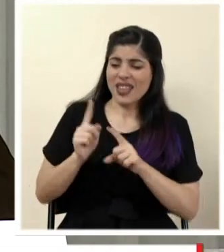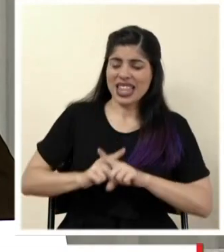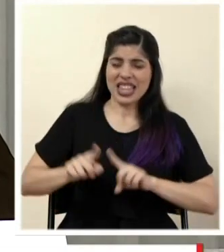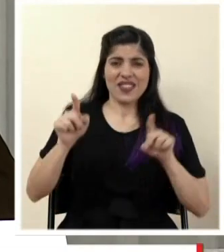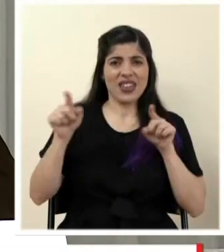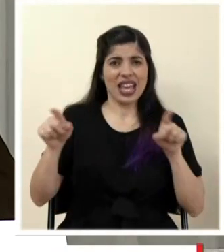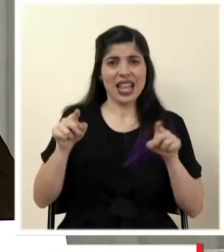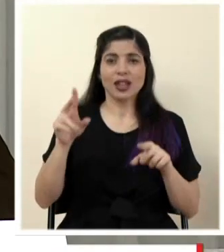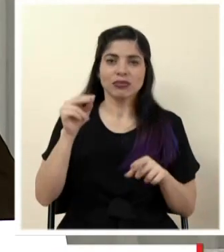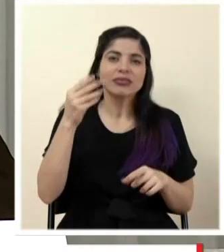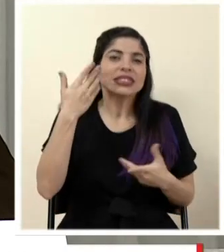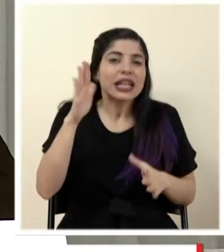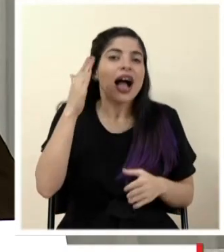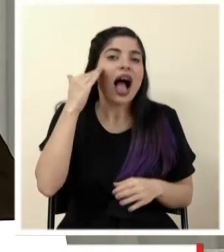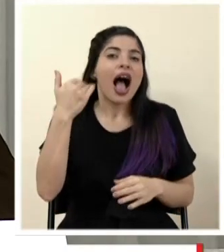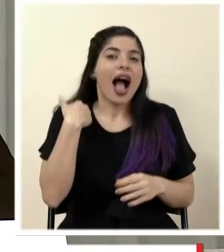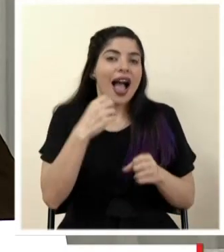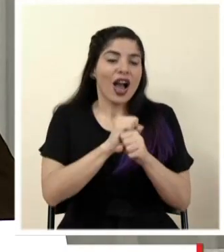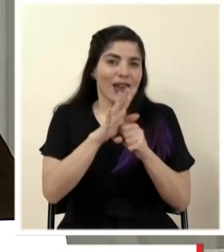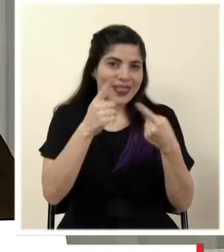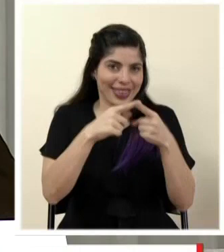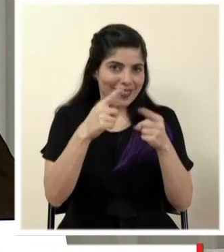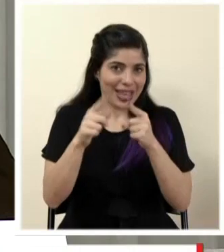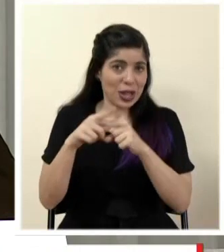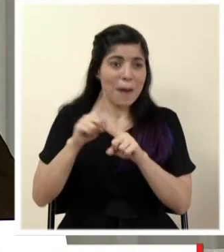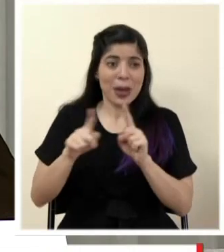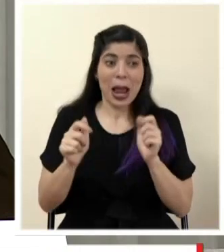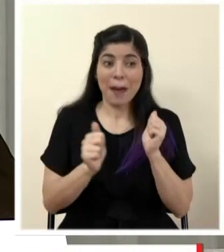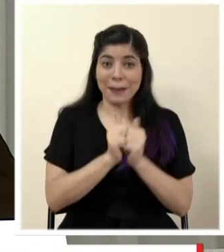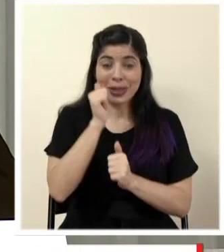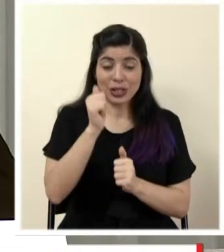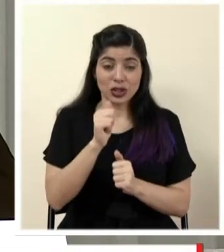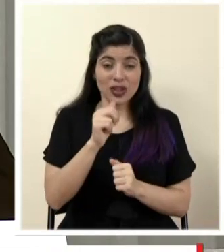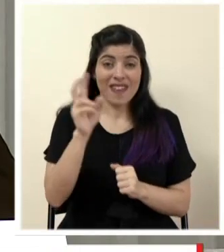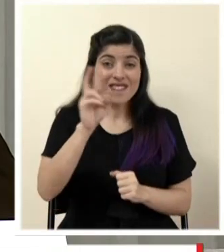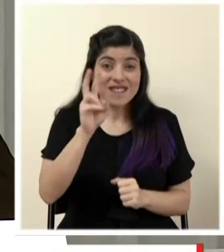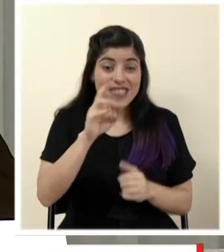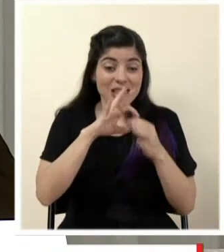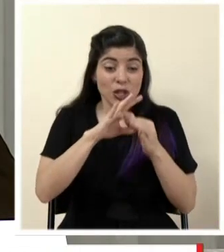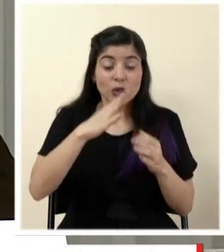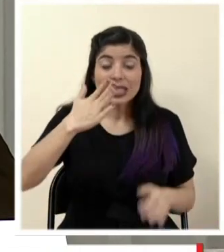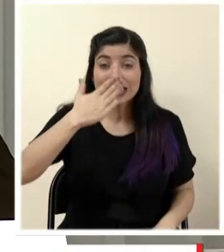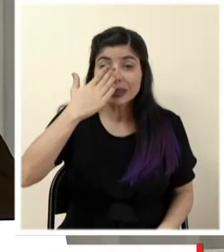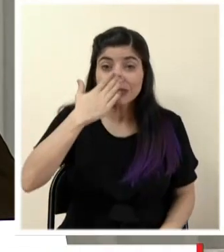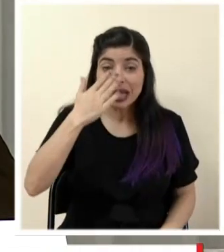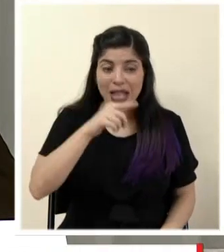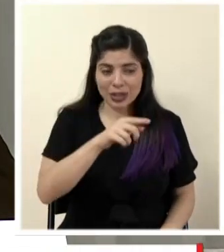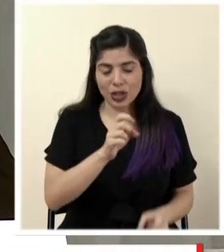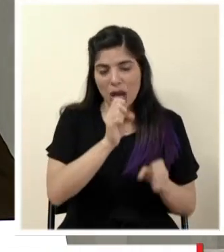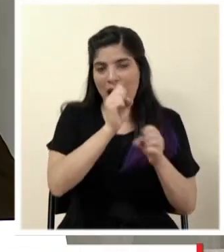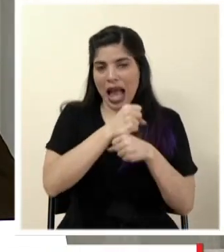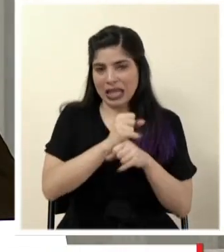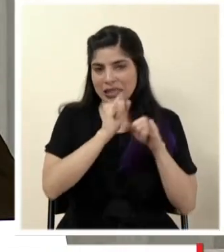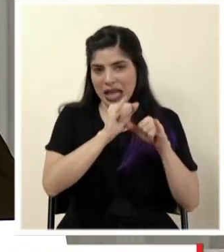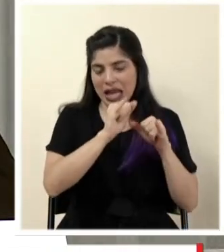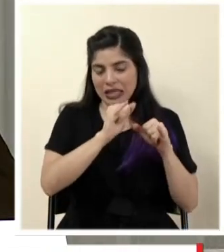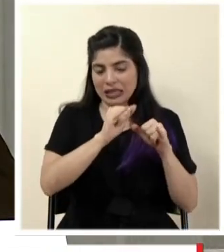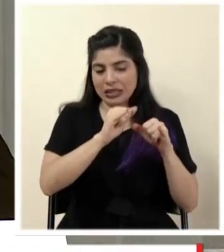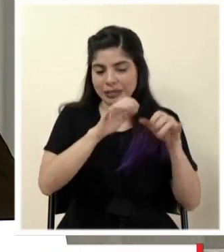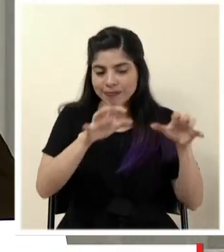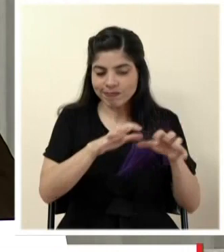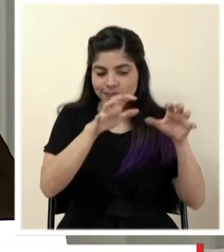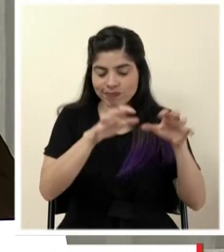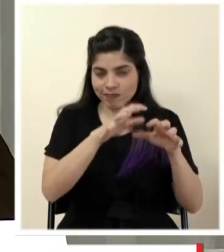ya sabemos, hay diferentes tipos de coronavirus y en realidad casi todos los virus que provocan infecciones respiratorias hacen ese tipo de comportamiento. No